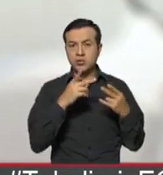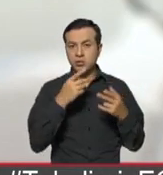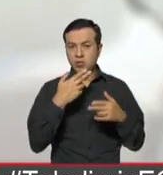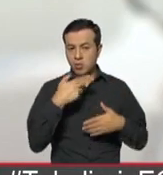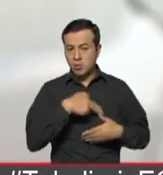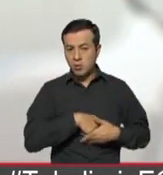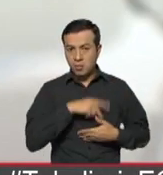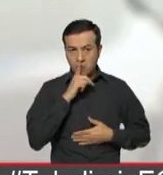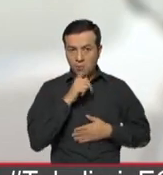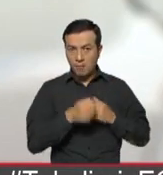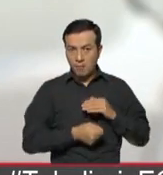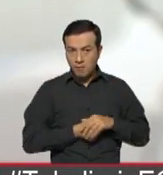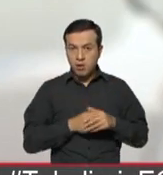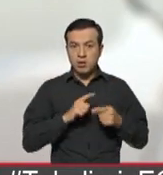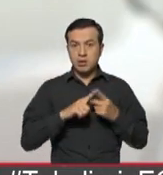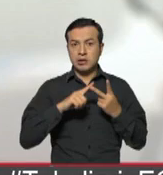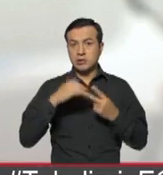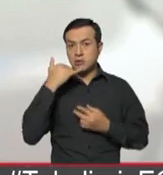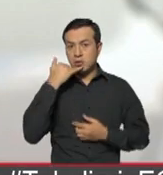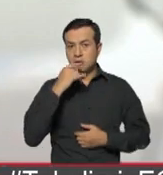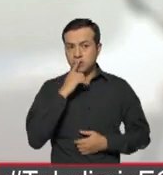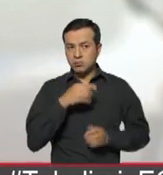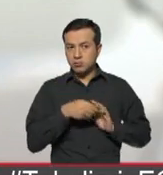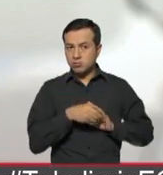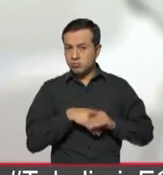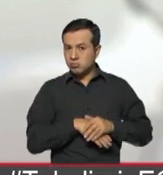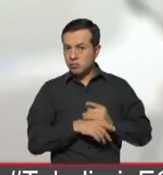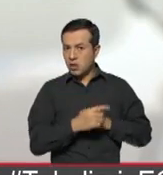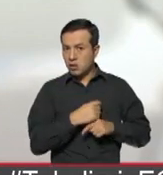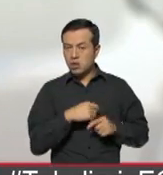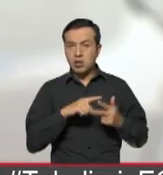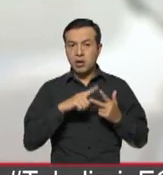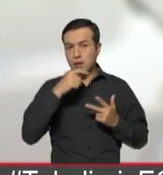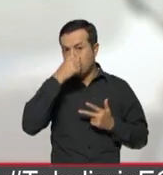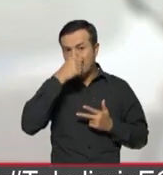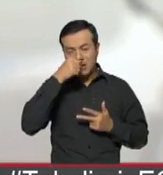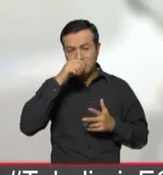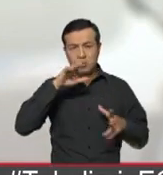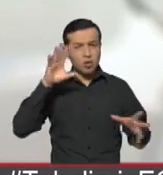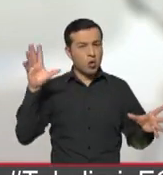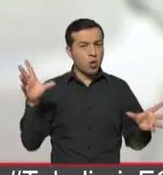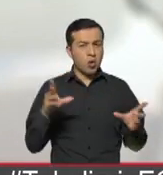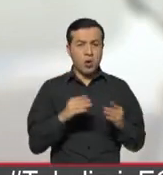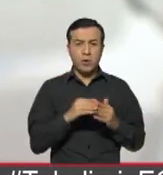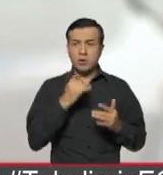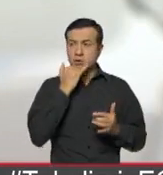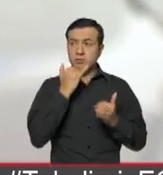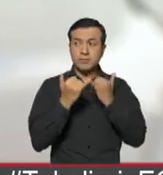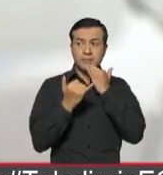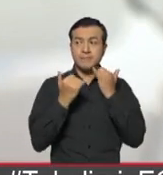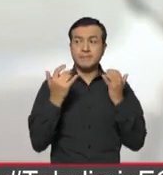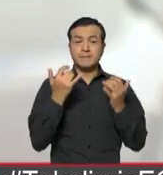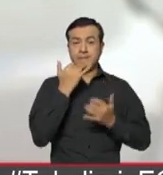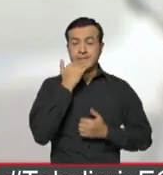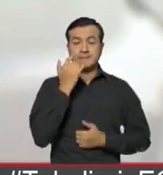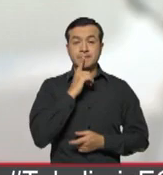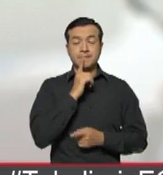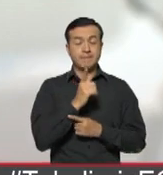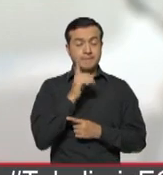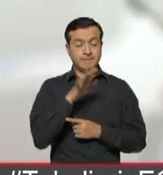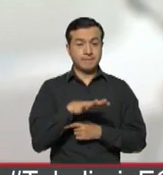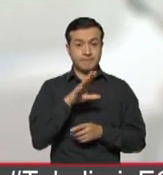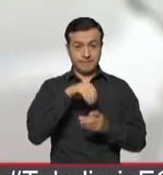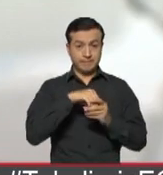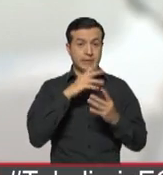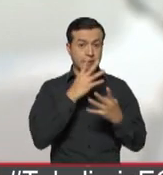de armas, el tráfico de celulares, el acceso de drogas, todo este tipo de todo este tipo de operaciones que ocurren